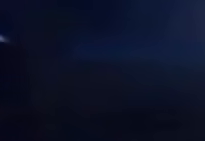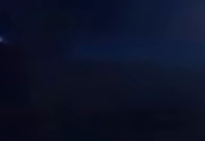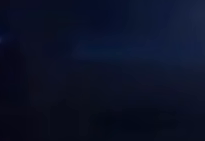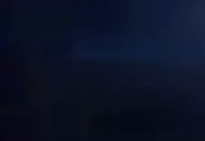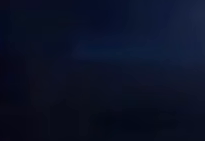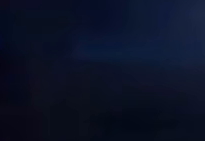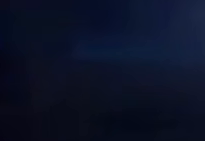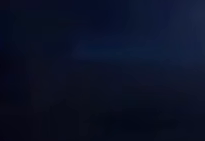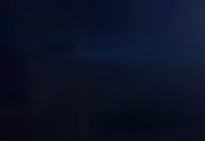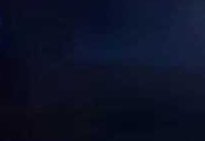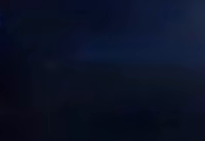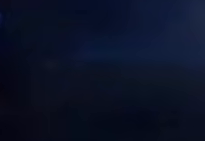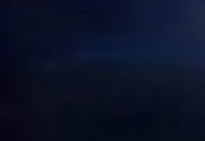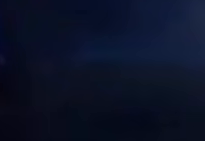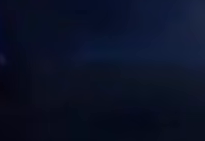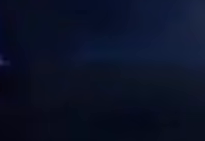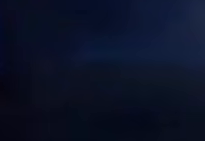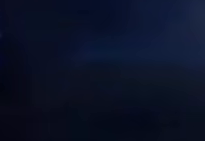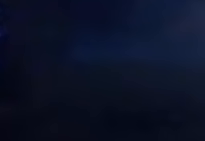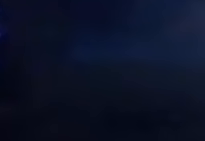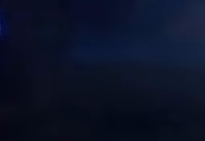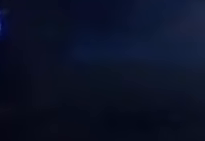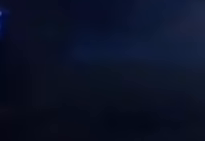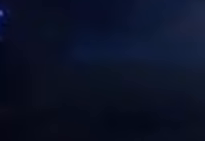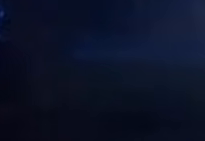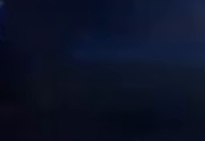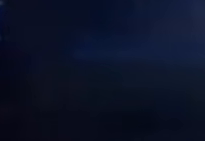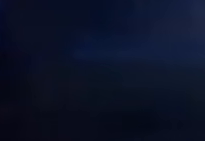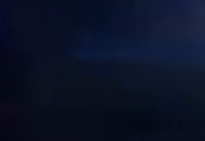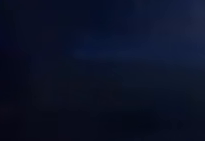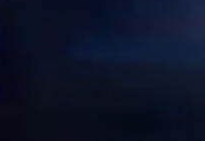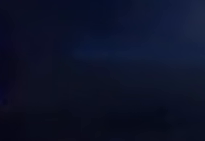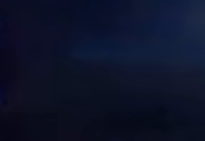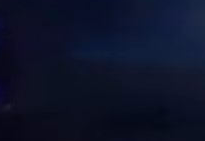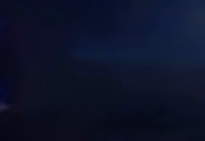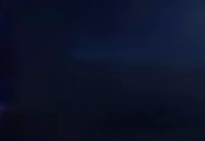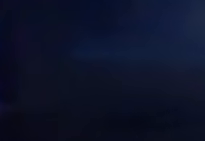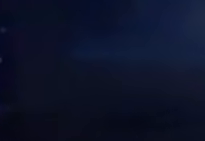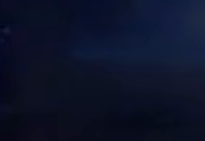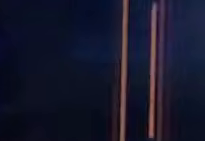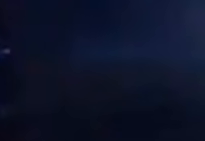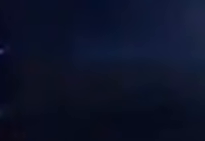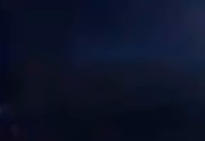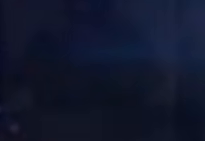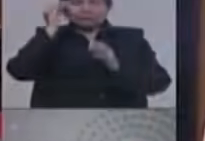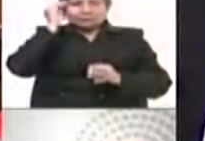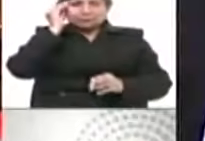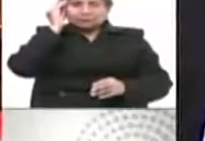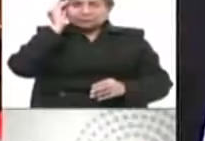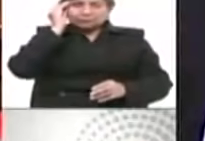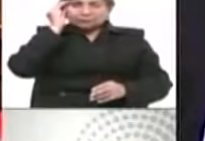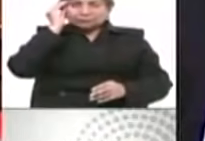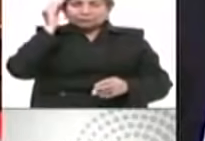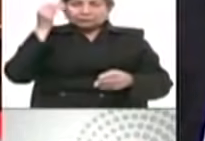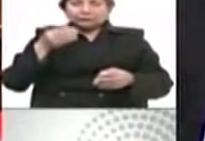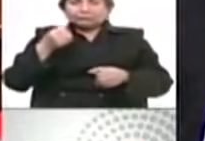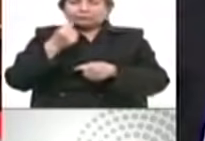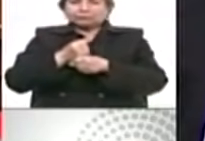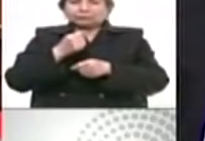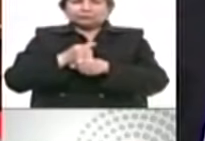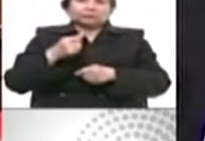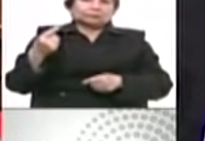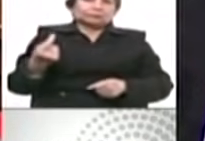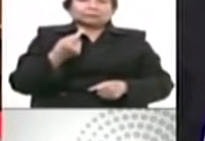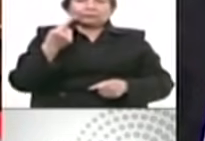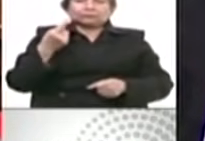¿Por qué ese proyecto que venía del Ejecutivo no se tomó en consideración? Mire, pues, un proyecto